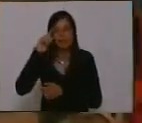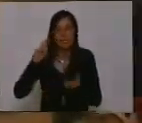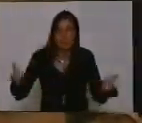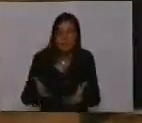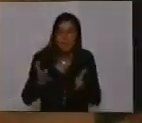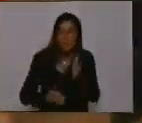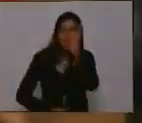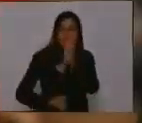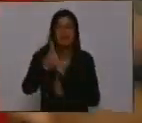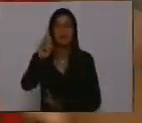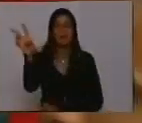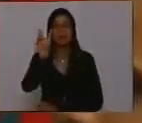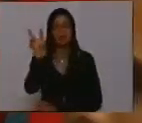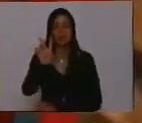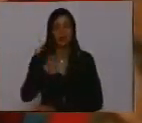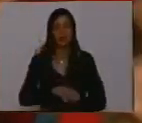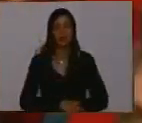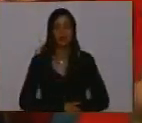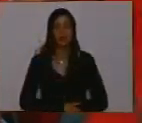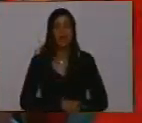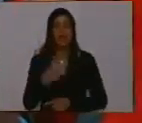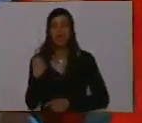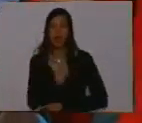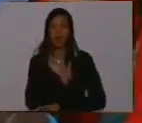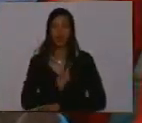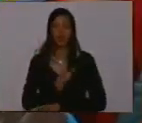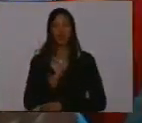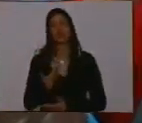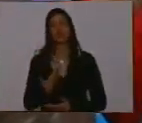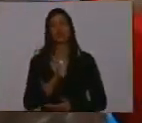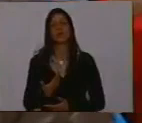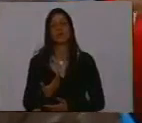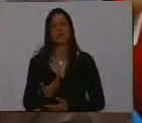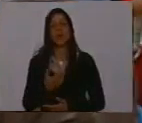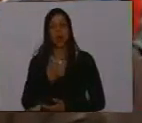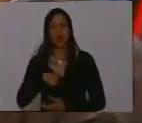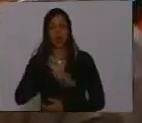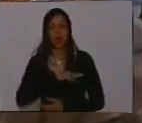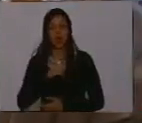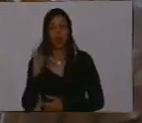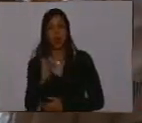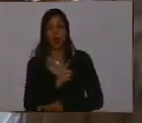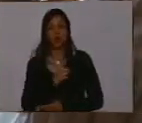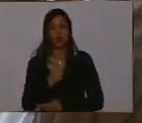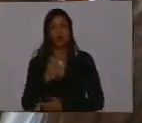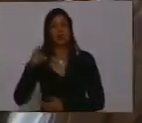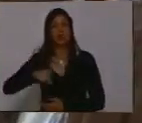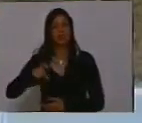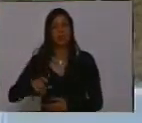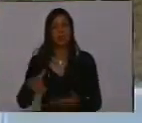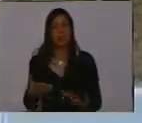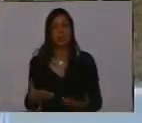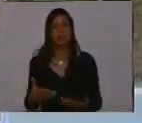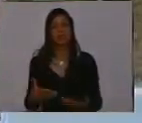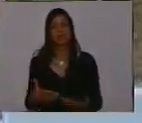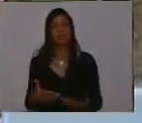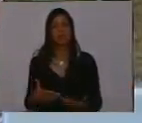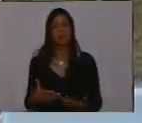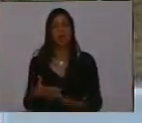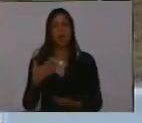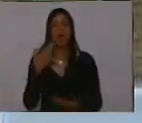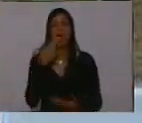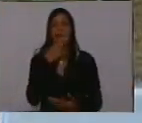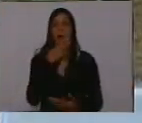el país que queremos. Nosotros no necesitamos, nosotros y nosotras, no necesitamos llenarnos de